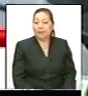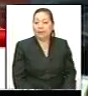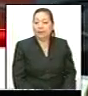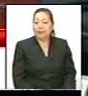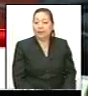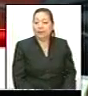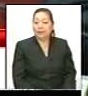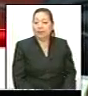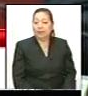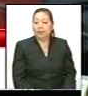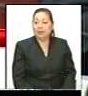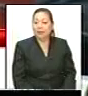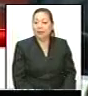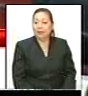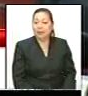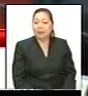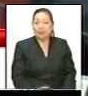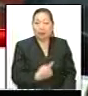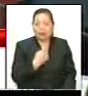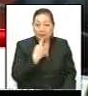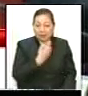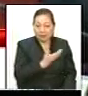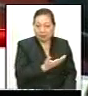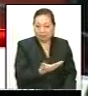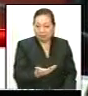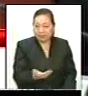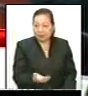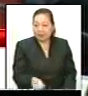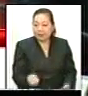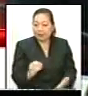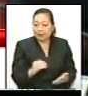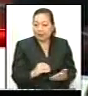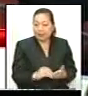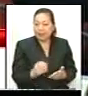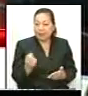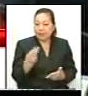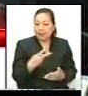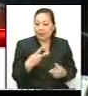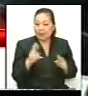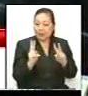Quisiera, señores presidentes, si me permiten, continuar con el segundo tema.